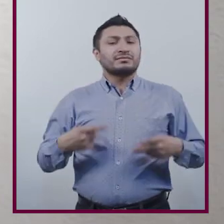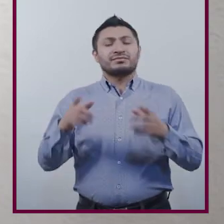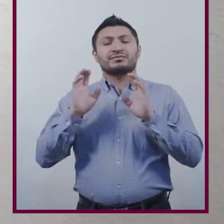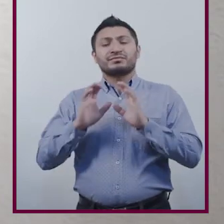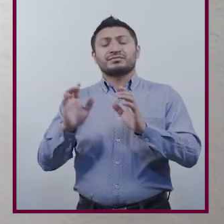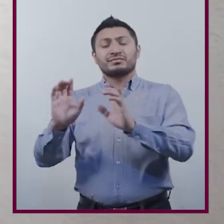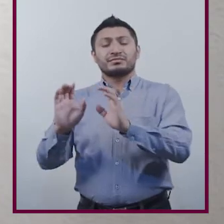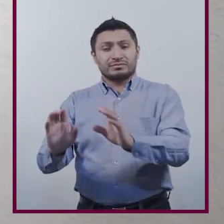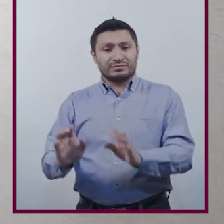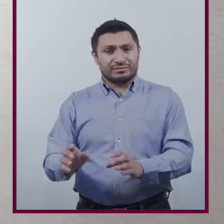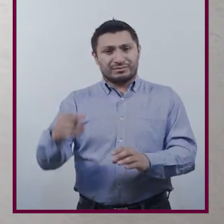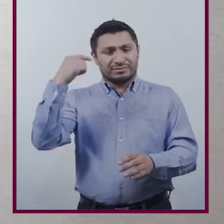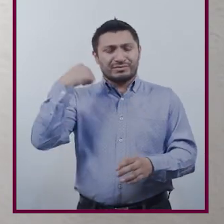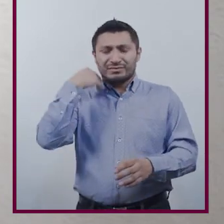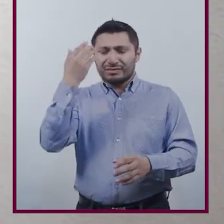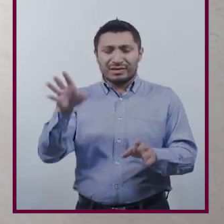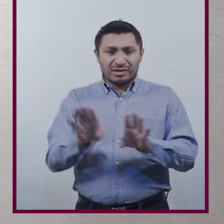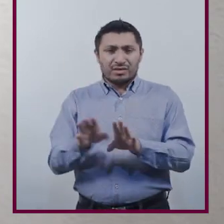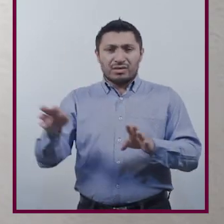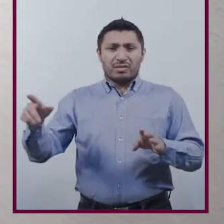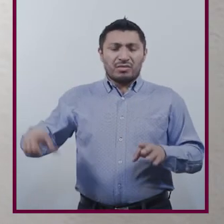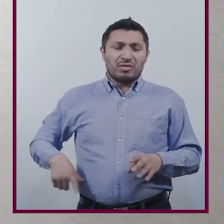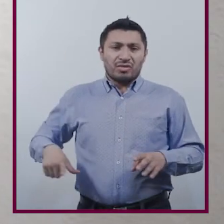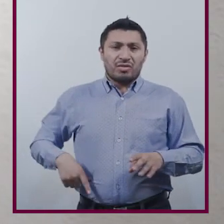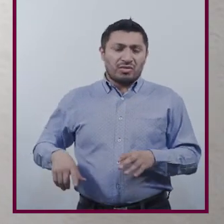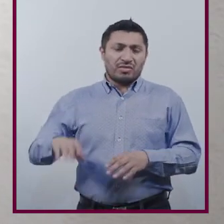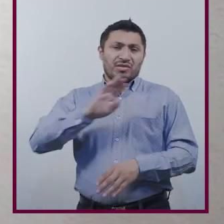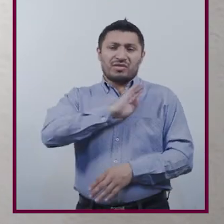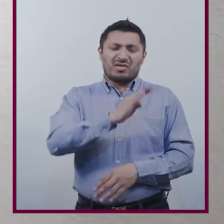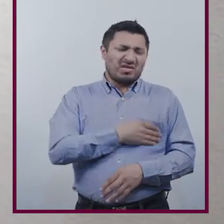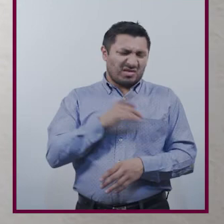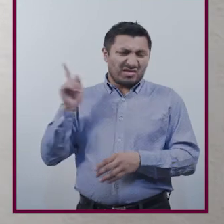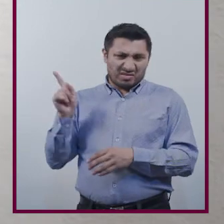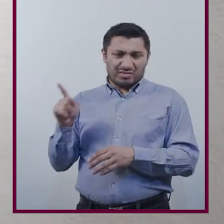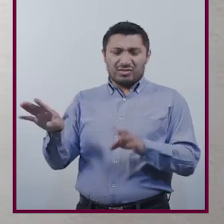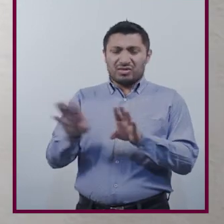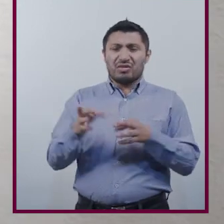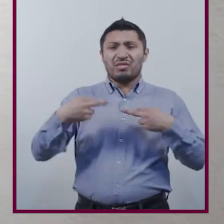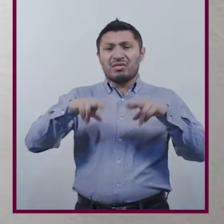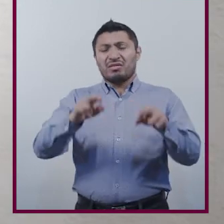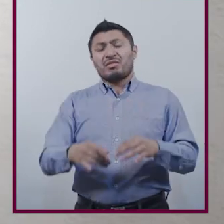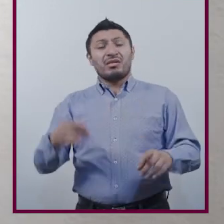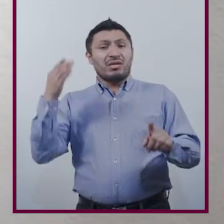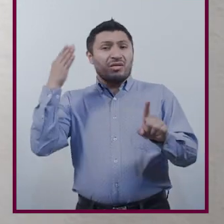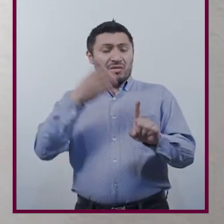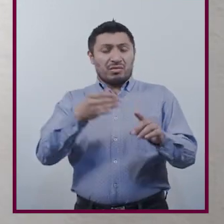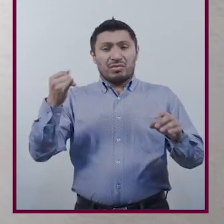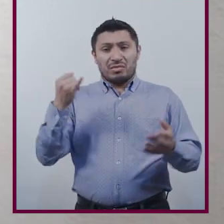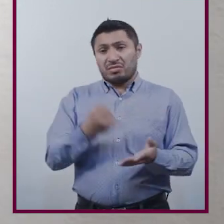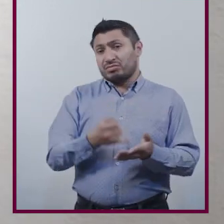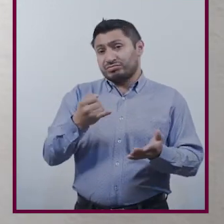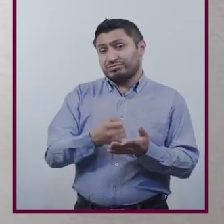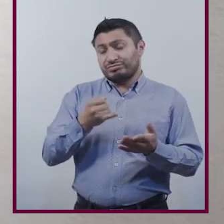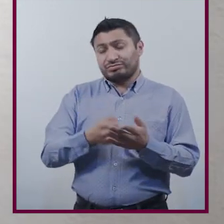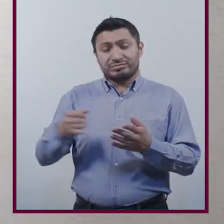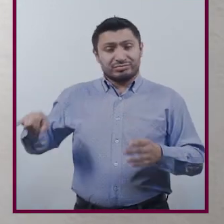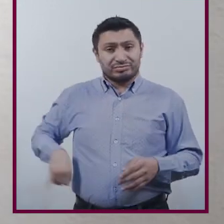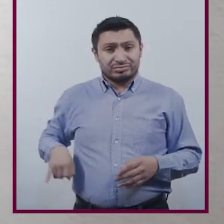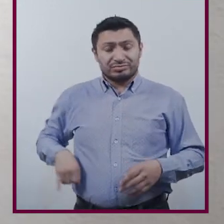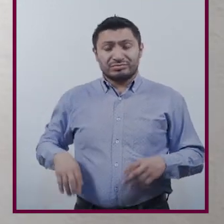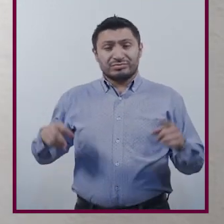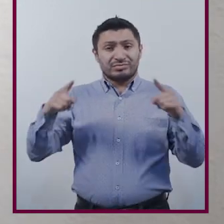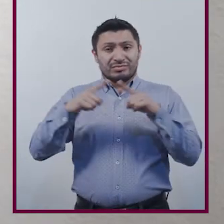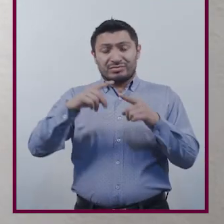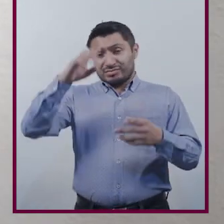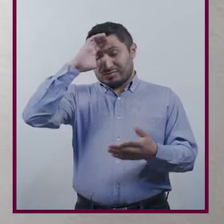prolongar una monarquía con el esquema tradicional español, que representaba los intereses de la Iglesia Católica, y que ésta fuera el pilar de